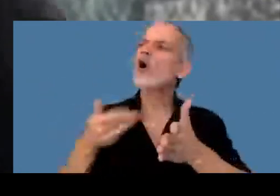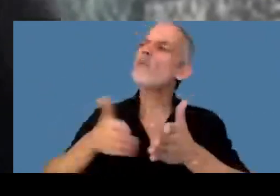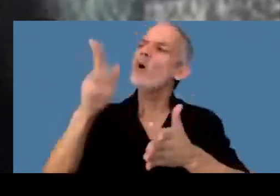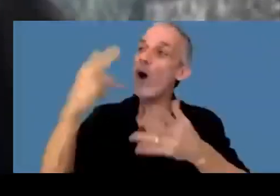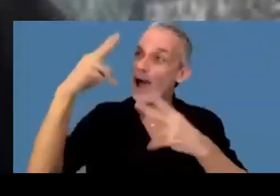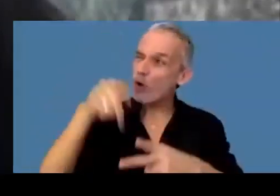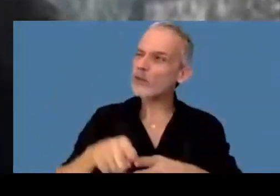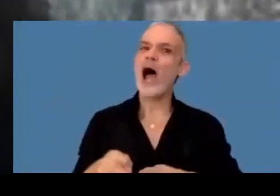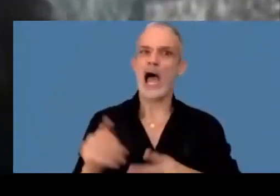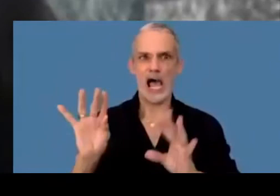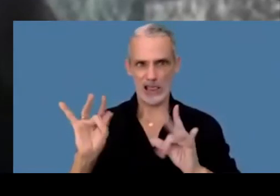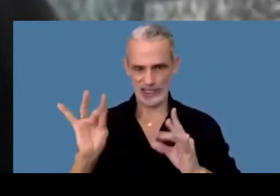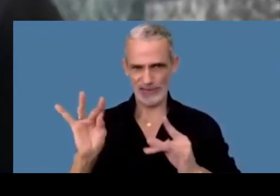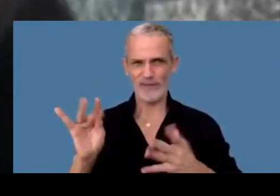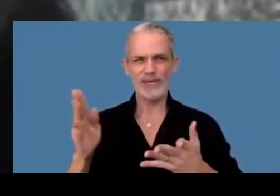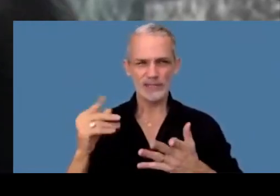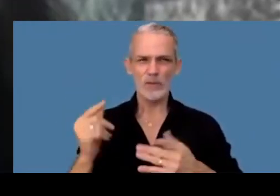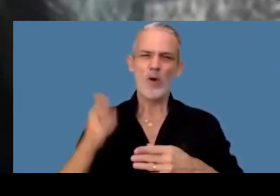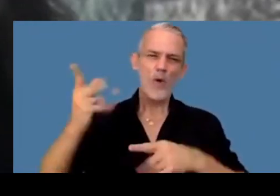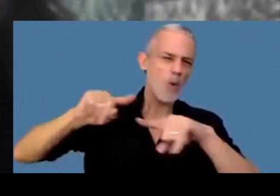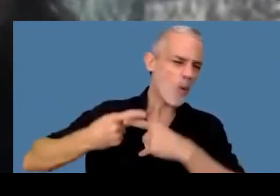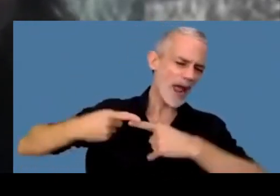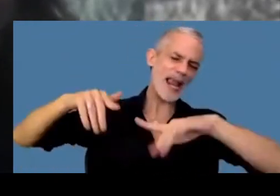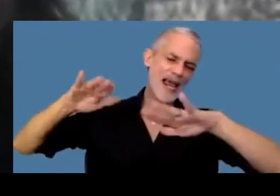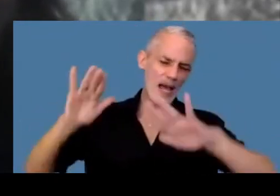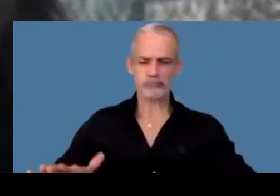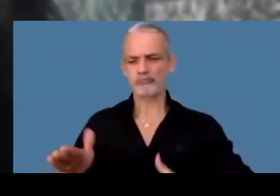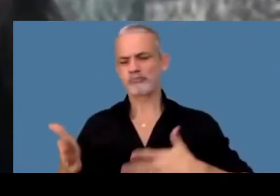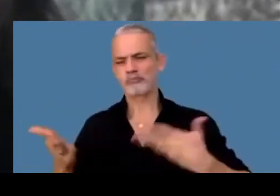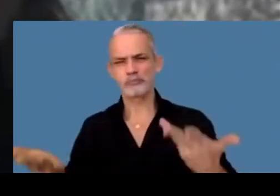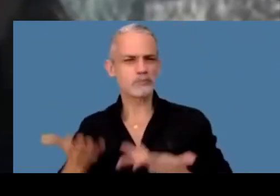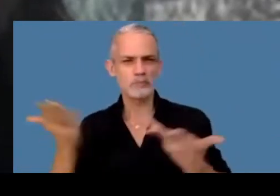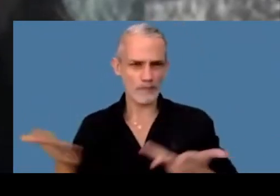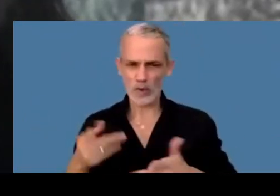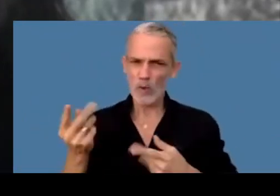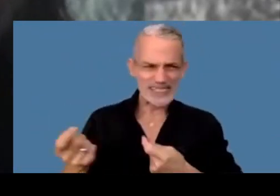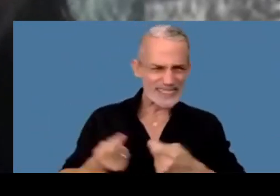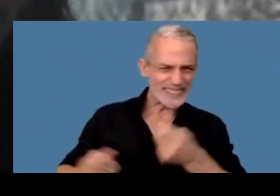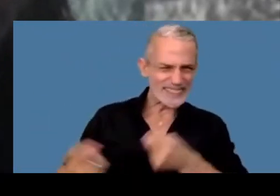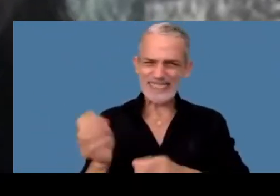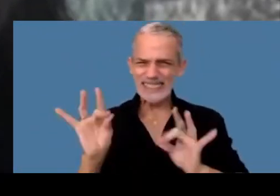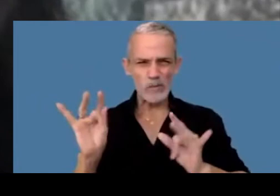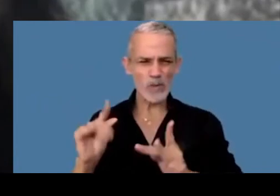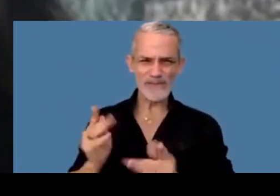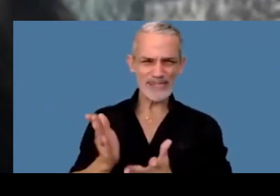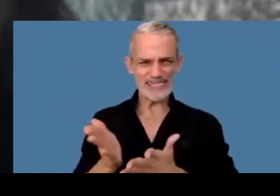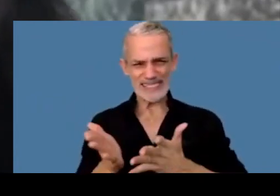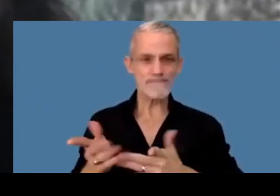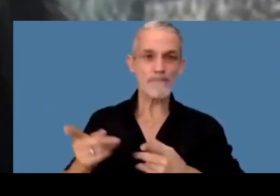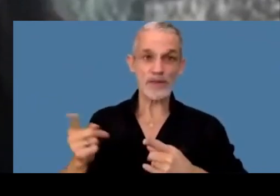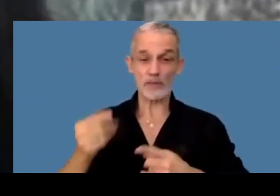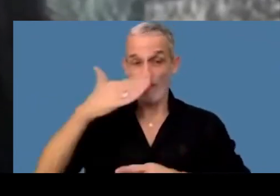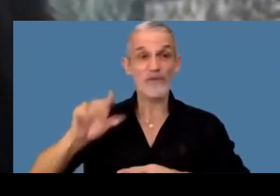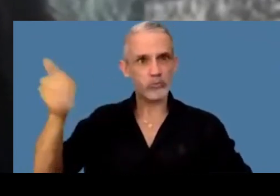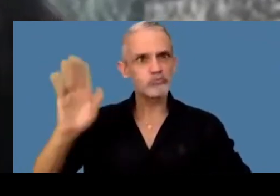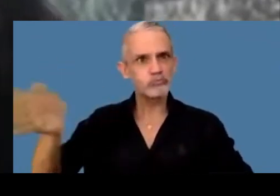Costó porque tuvieron que ir a huelga, fueron muy duras las negociaciones, pero terminaron imponiendo,